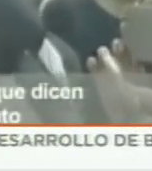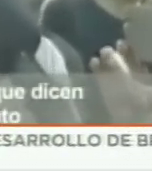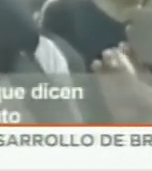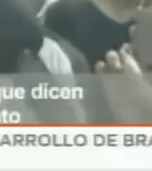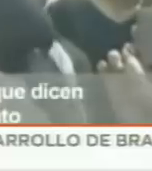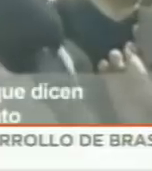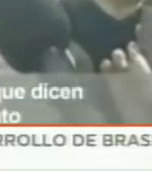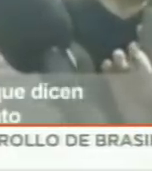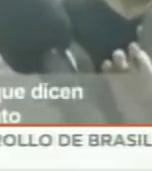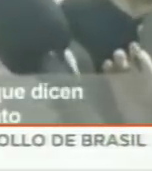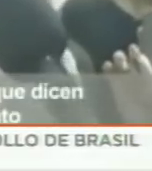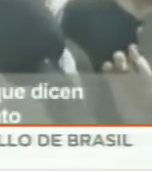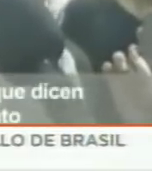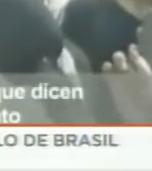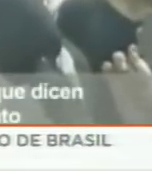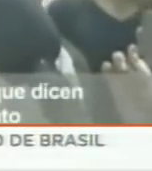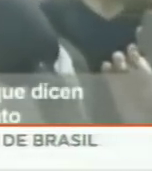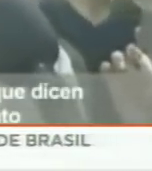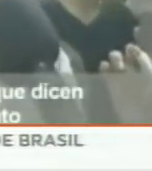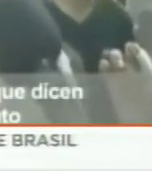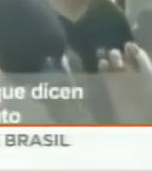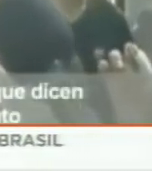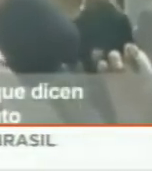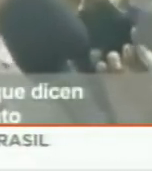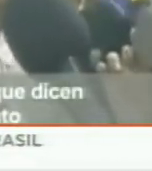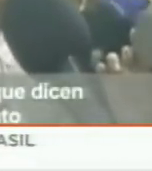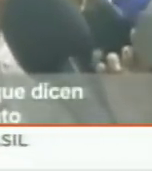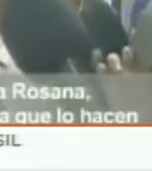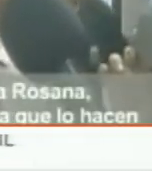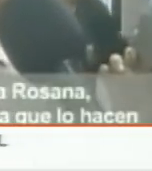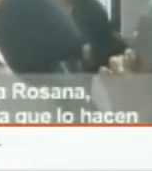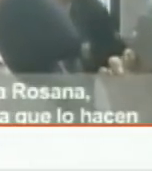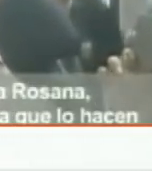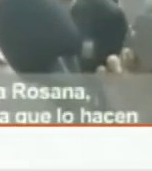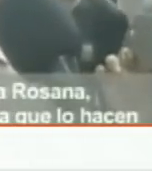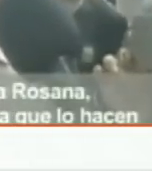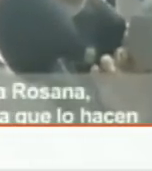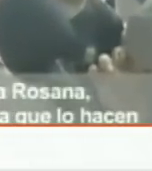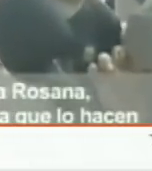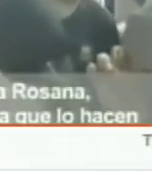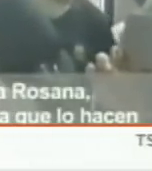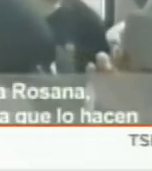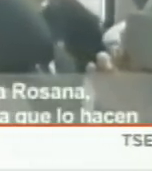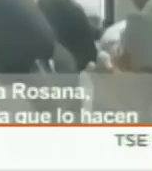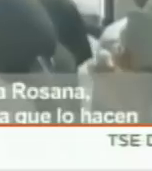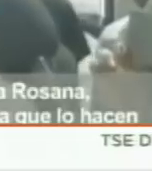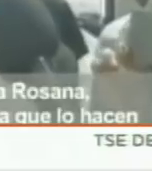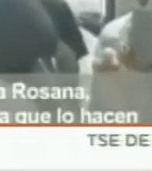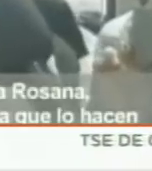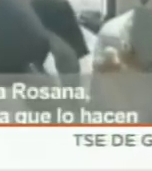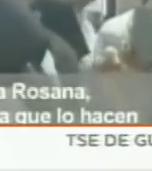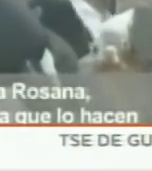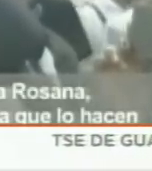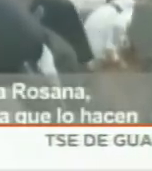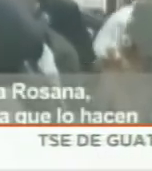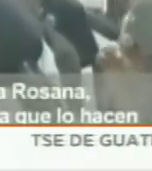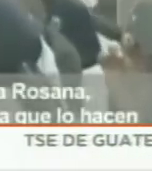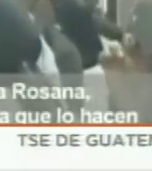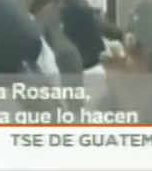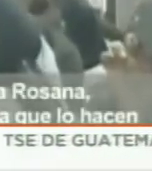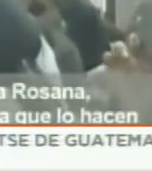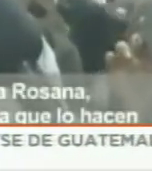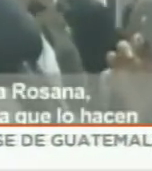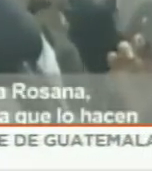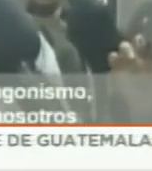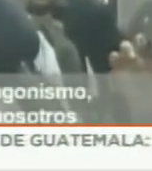embajadas, con personas que dicen nombrarse en algún momento representantes de nosotros, la señora Roxana, pero simplemente nos hemos dado